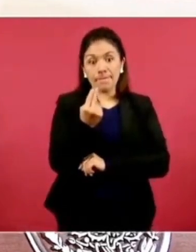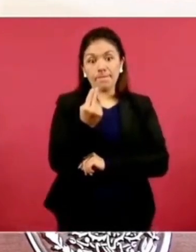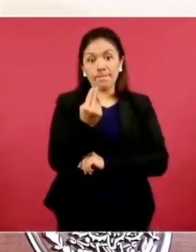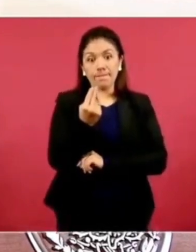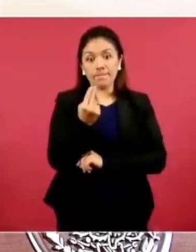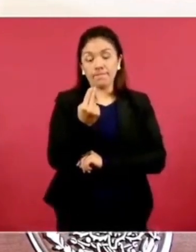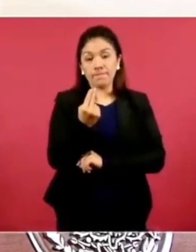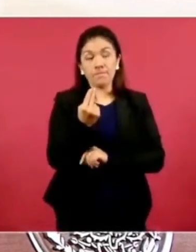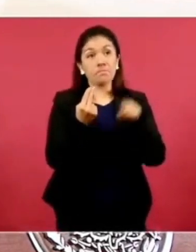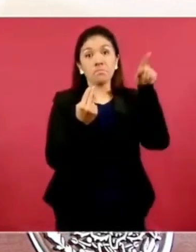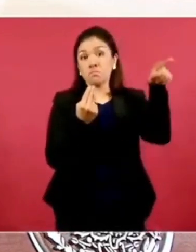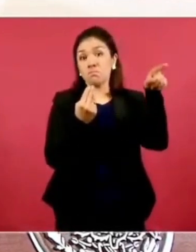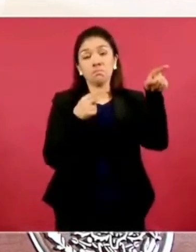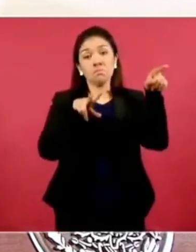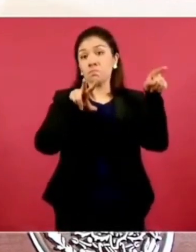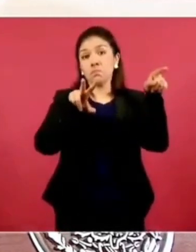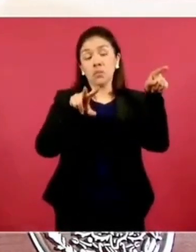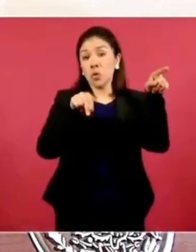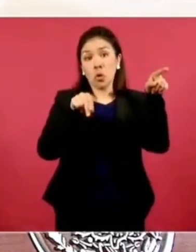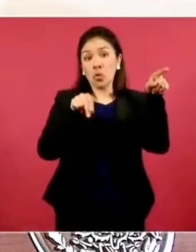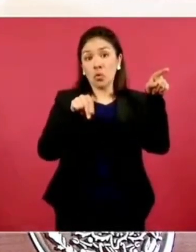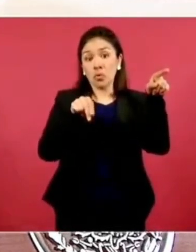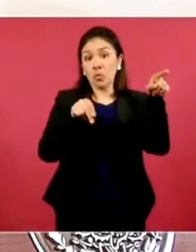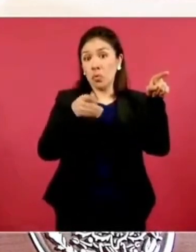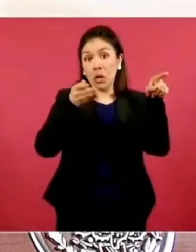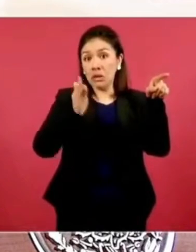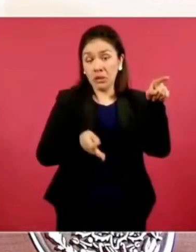No lo hacen y cuestionan.